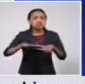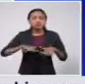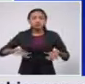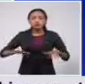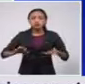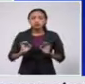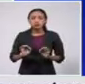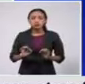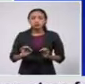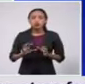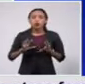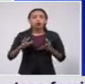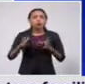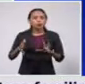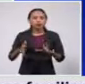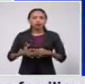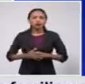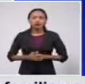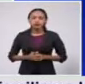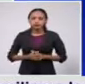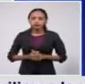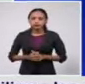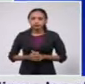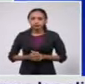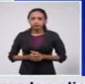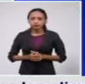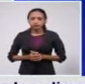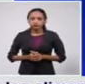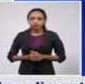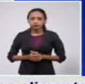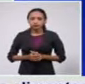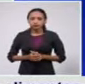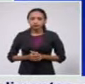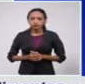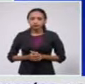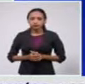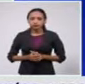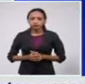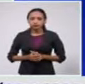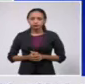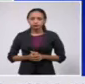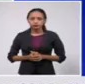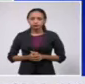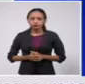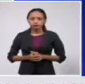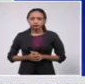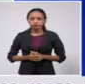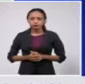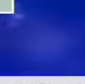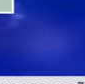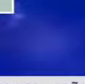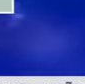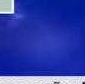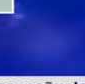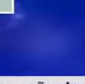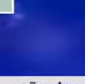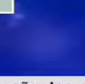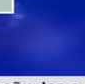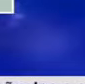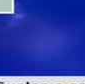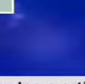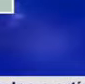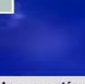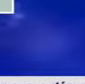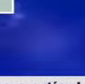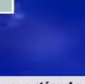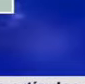extremadamente compleja, riesgosa. Se trabaja, hay equipos de trabajo ahí, se profundiza en cada